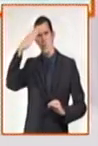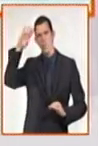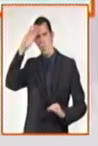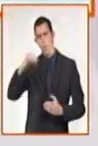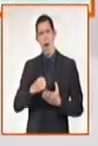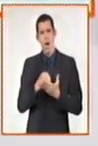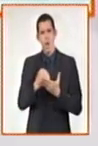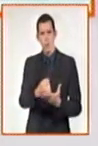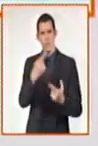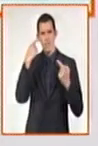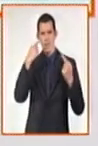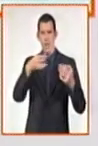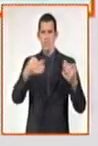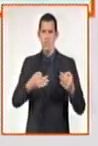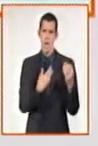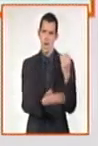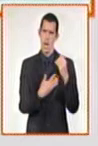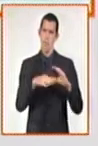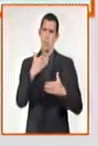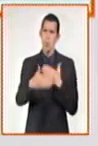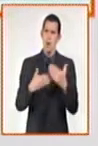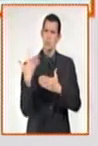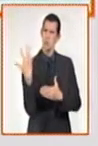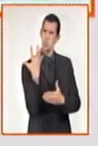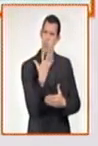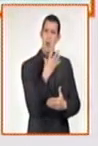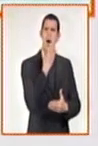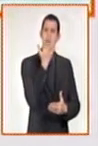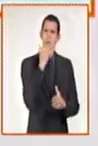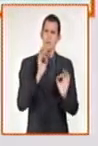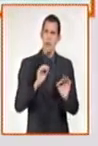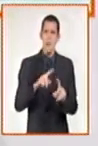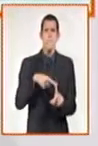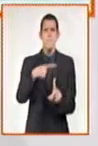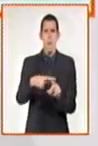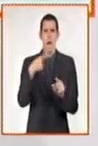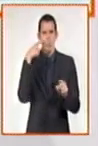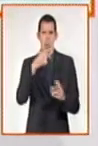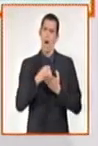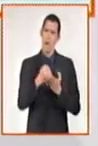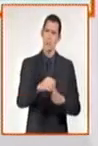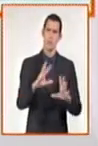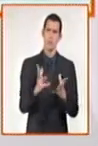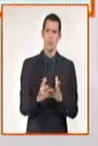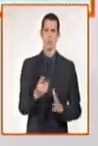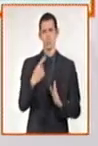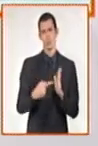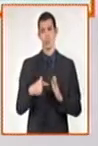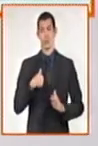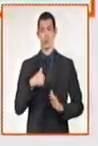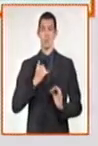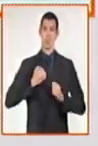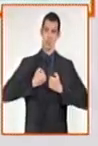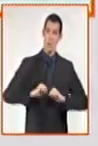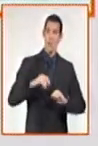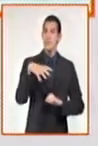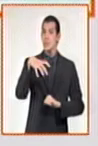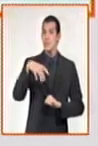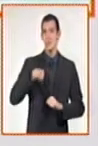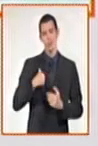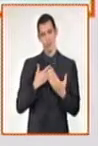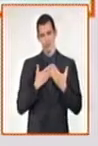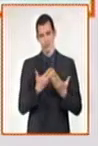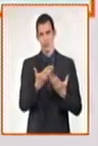dispuesto el enfrentamiento de los daños del huracán en Pinar del Río. Solidaridad con mi provincia, por supuesto, y estaremos de